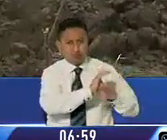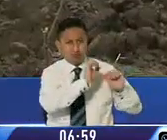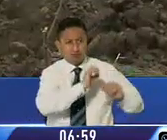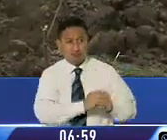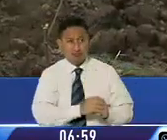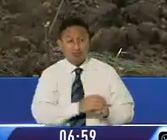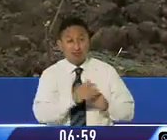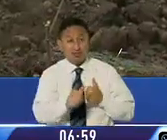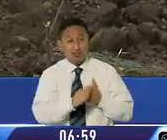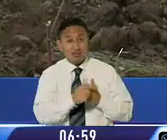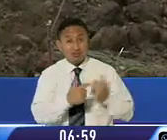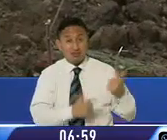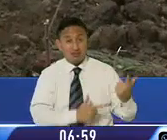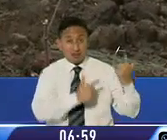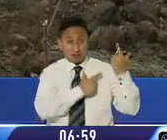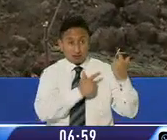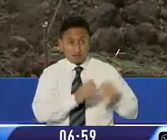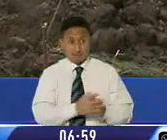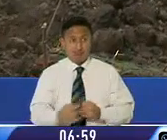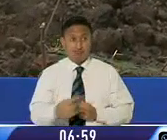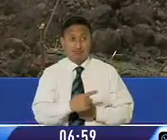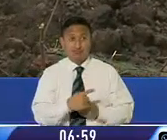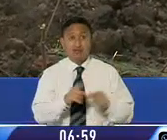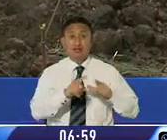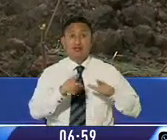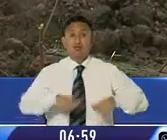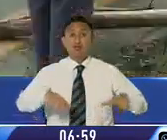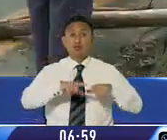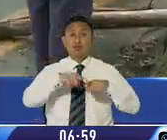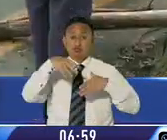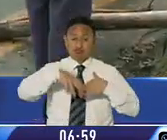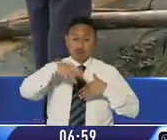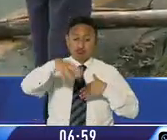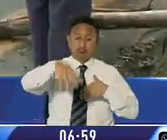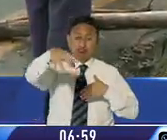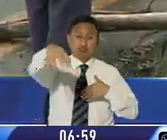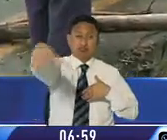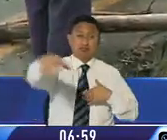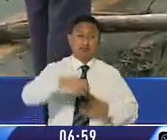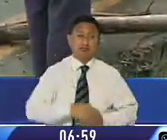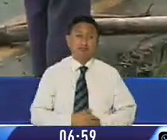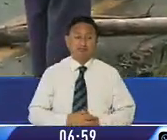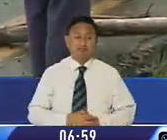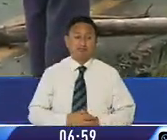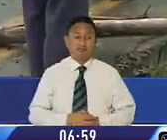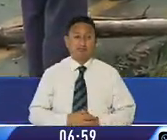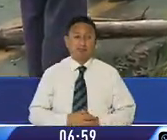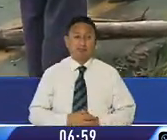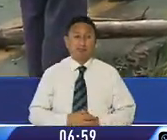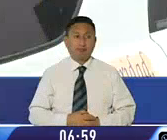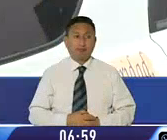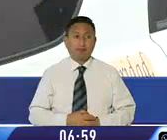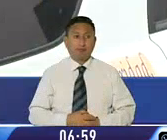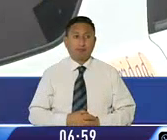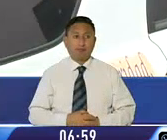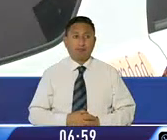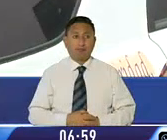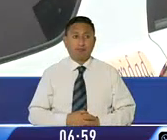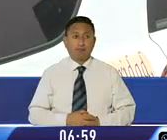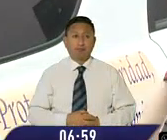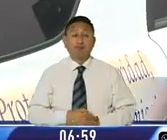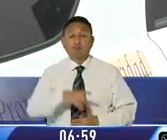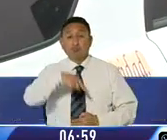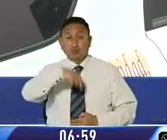de cerca los diálogos. La tónica se repetía en varios puntos de la principal carretera que une a Cayambe y Pedro Moncayo. Lo que nosotros